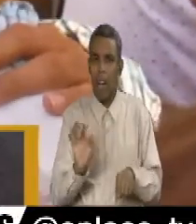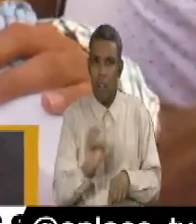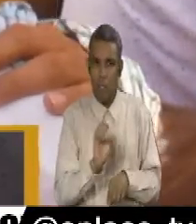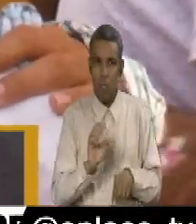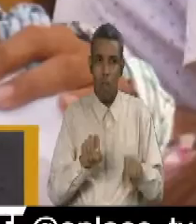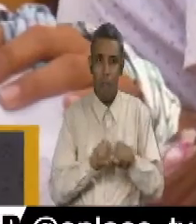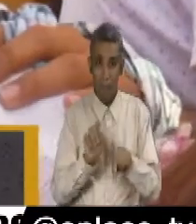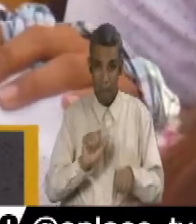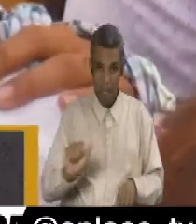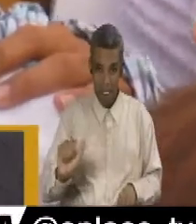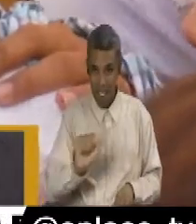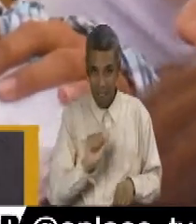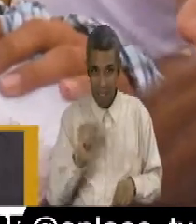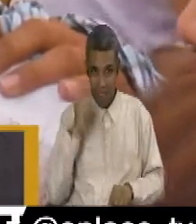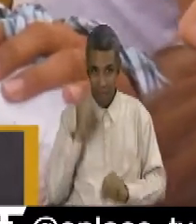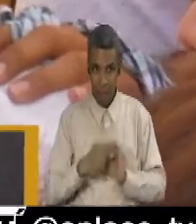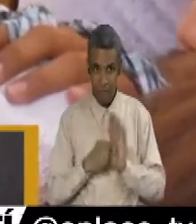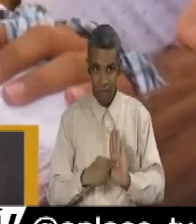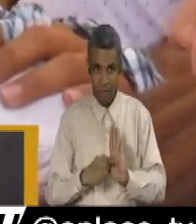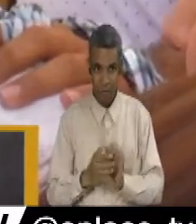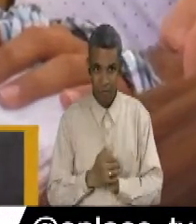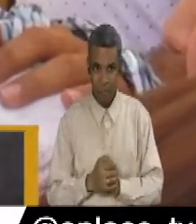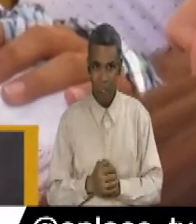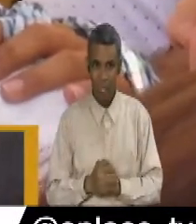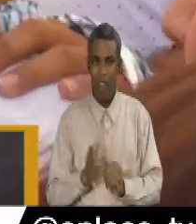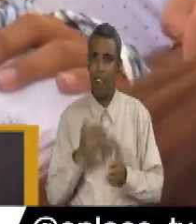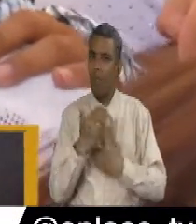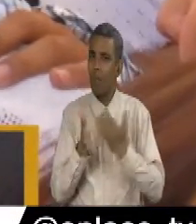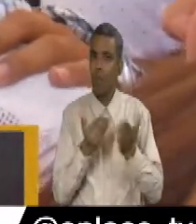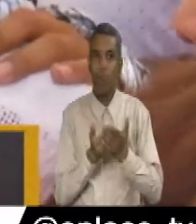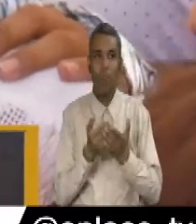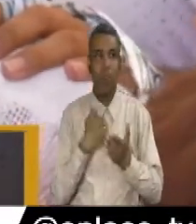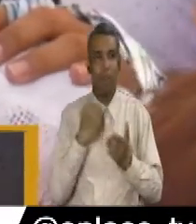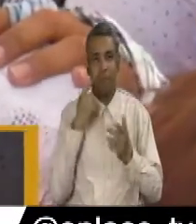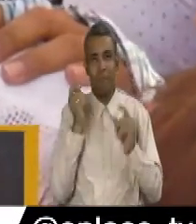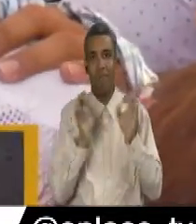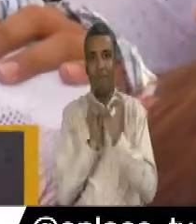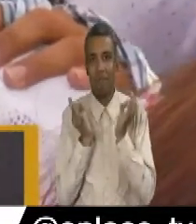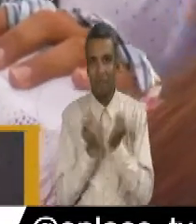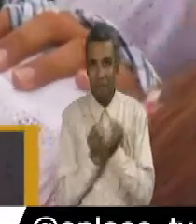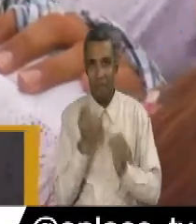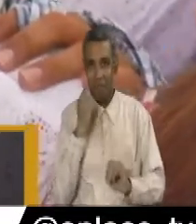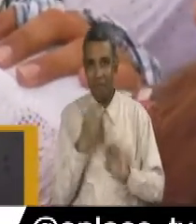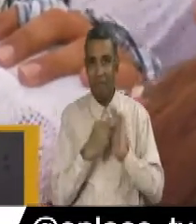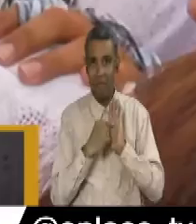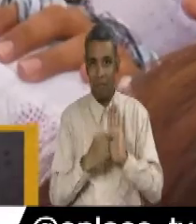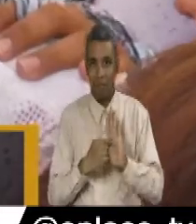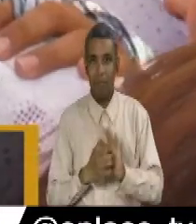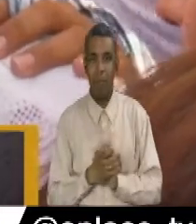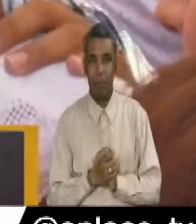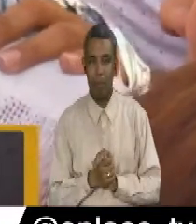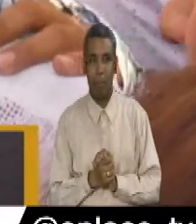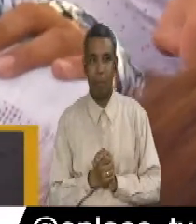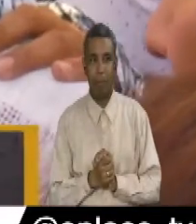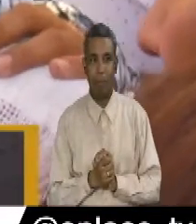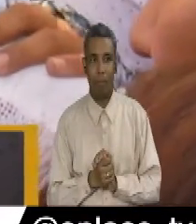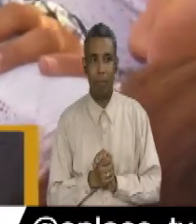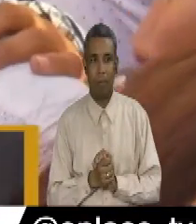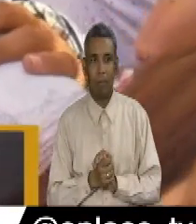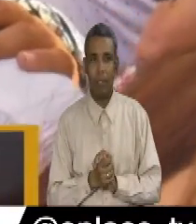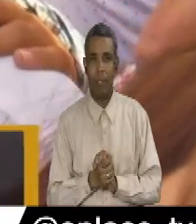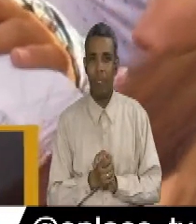organizaciones sociales de Barrancabermeja, a toda mi familia, de verdad que fue a todos mis